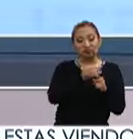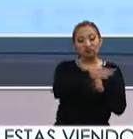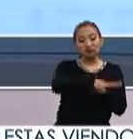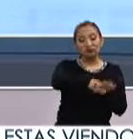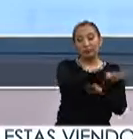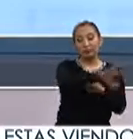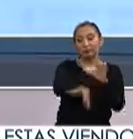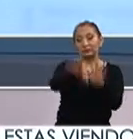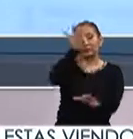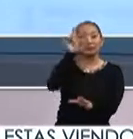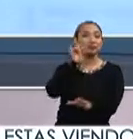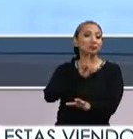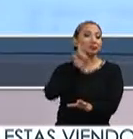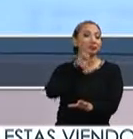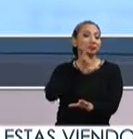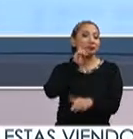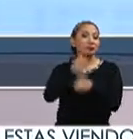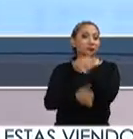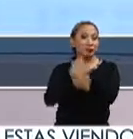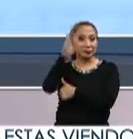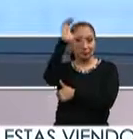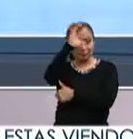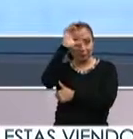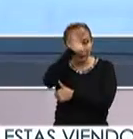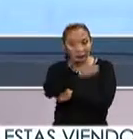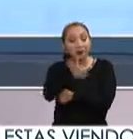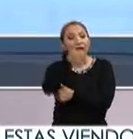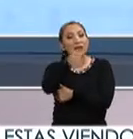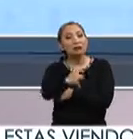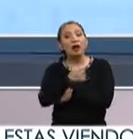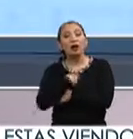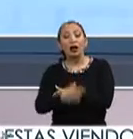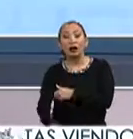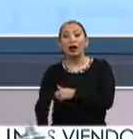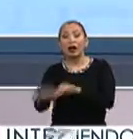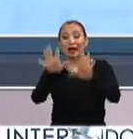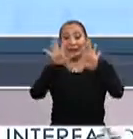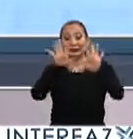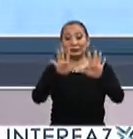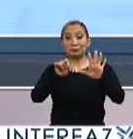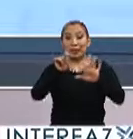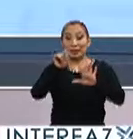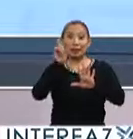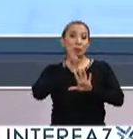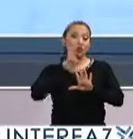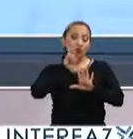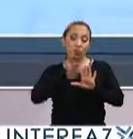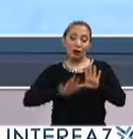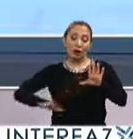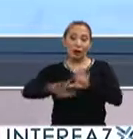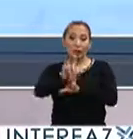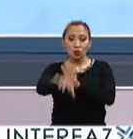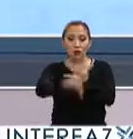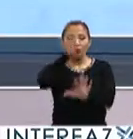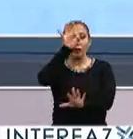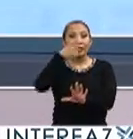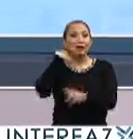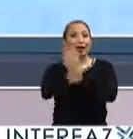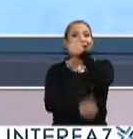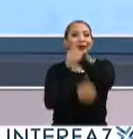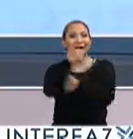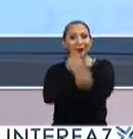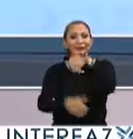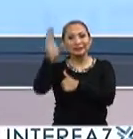en la elección de las carreras científicas. De esta forma, solo 1 de cada 20 niñas considera cursar una